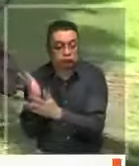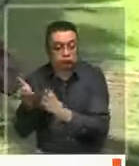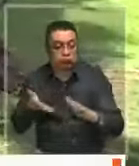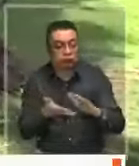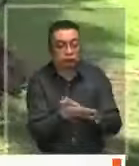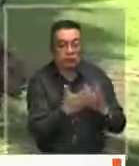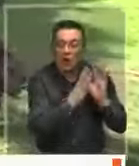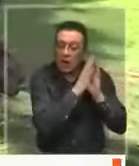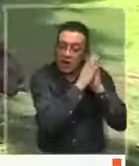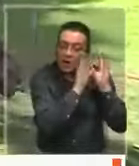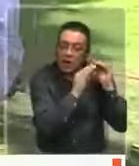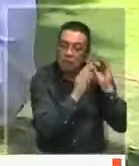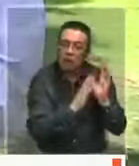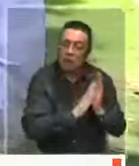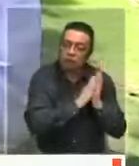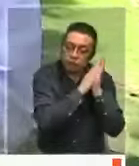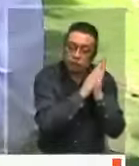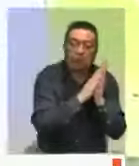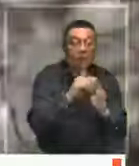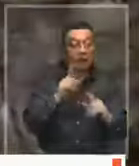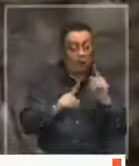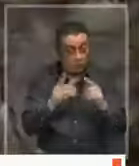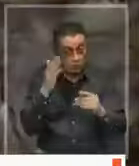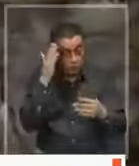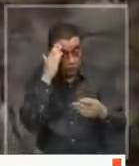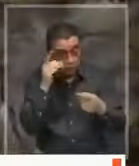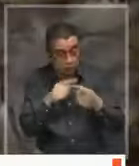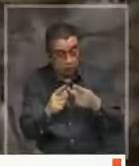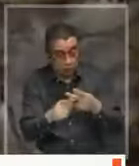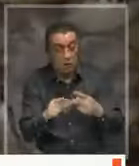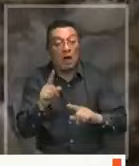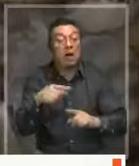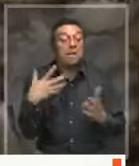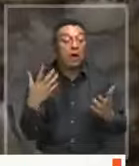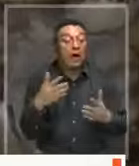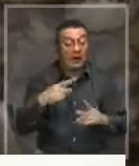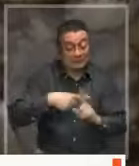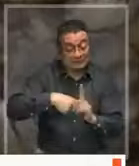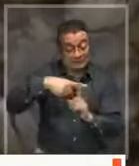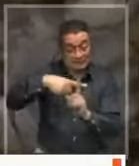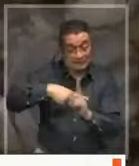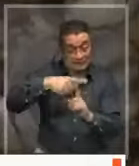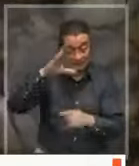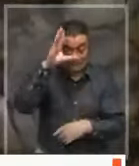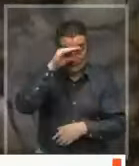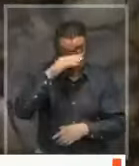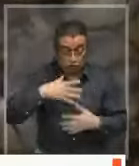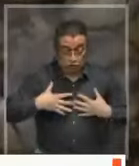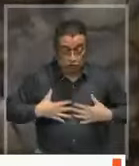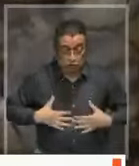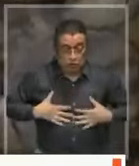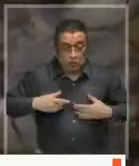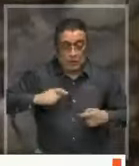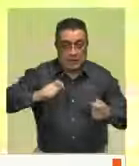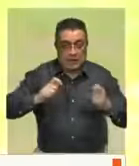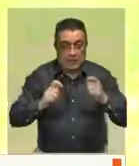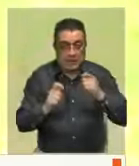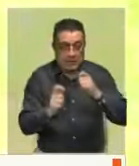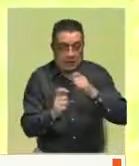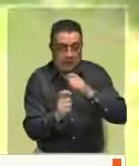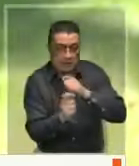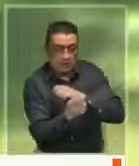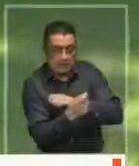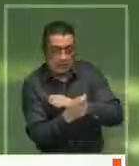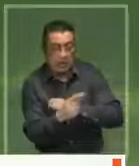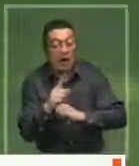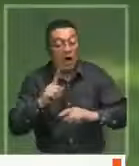almohada. Ahora, hay que tomar algunas consideraciones. En general, la temperatura durante la noche en el cuerpo humano va variando, no es igual. Y a